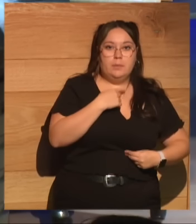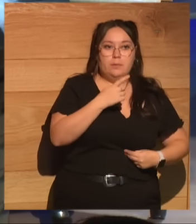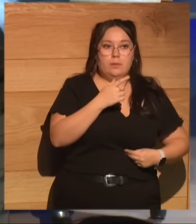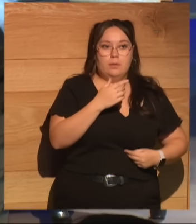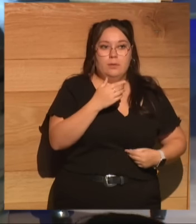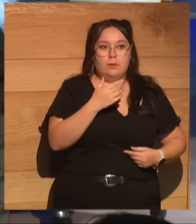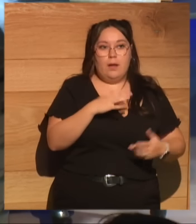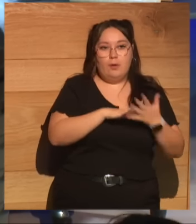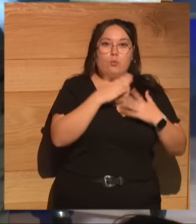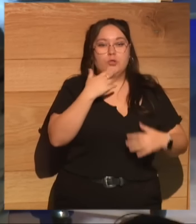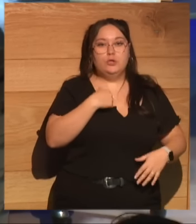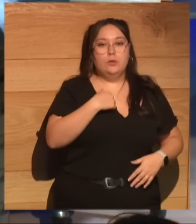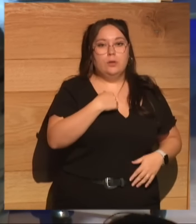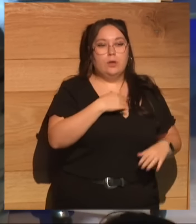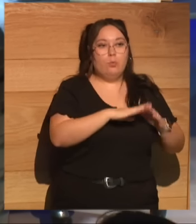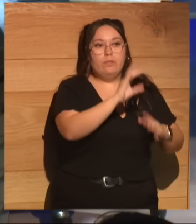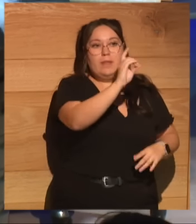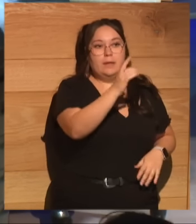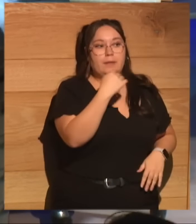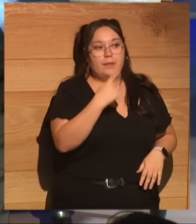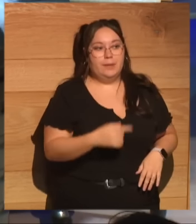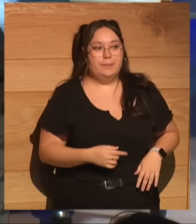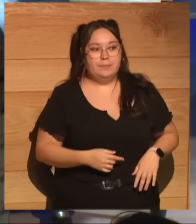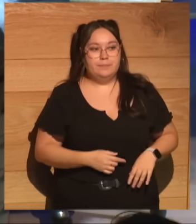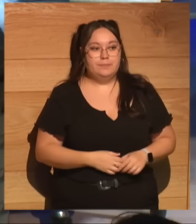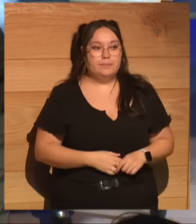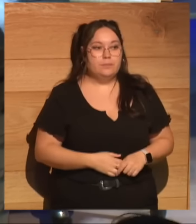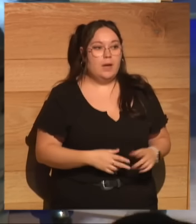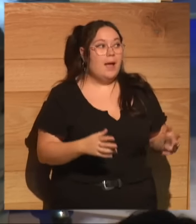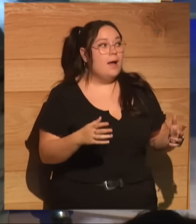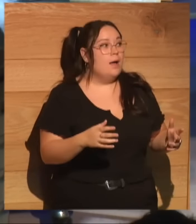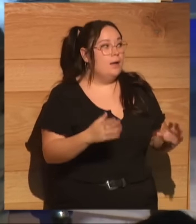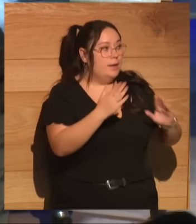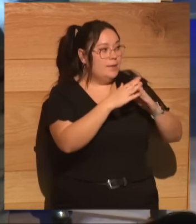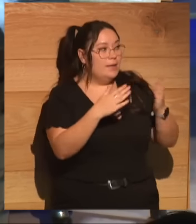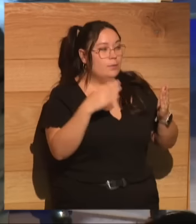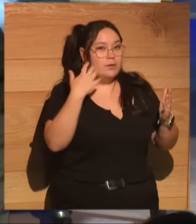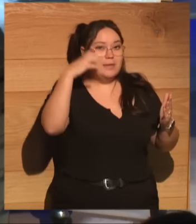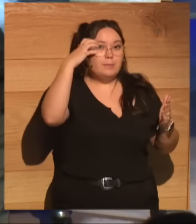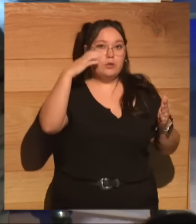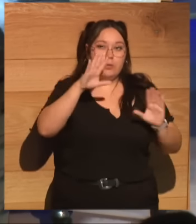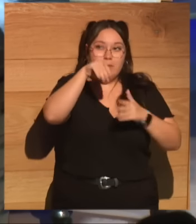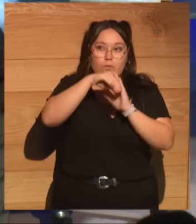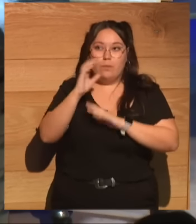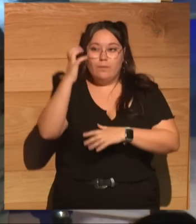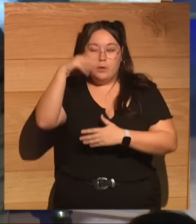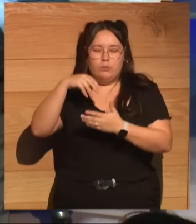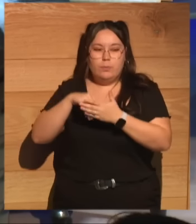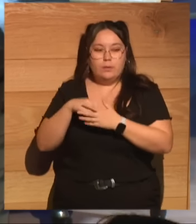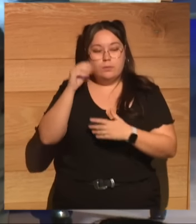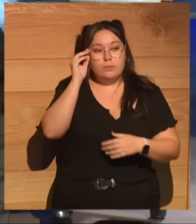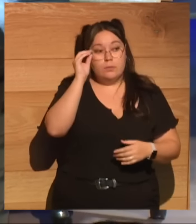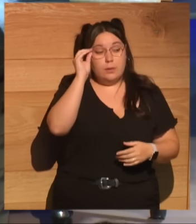Acerca de Danny Elfman. Venga, a ver qué dice. Sí. Dice Danny. ¿Qué le arrancó? En el libro Burton por Burton. Burton por Burton. Vale.